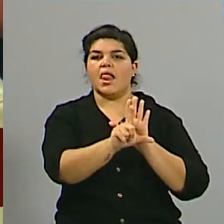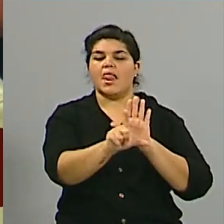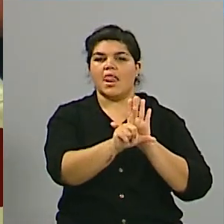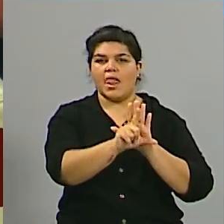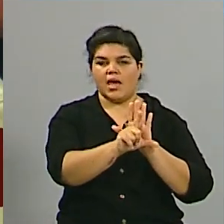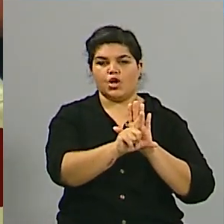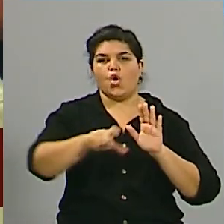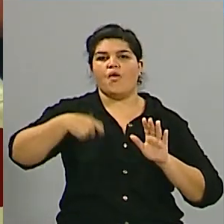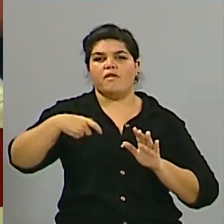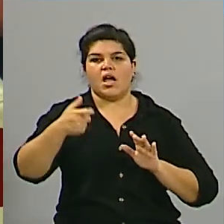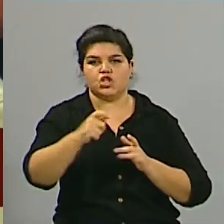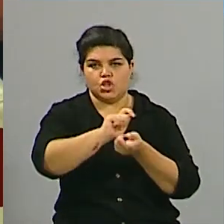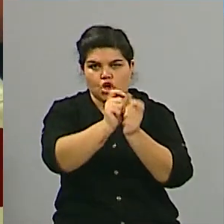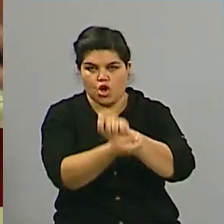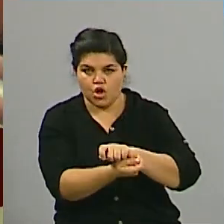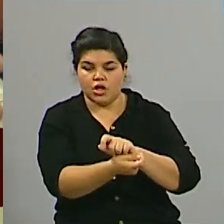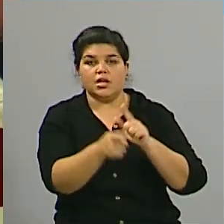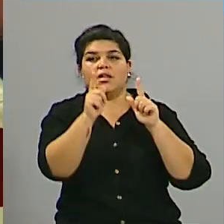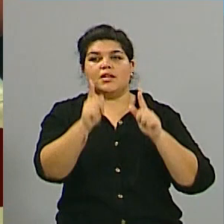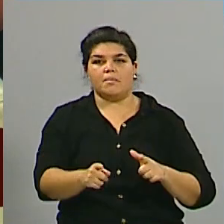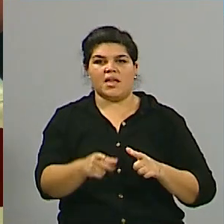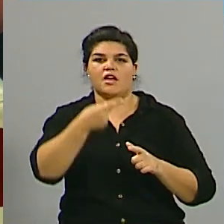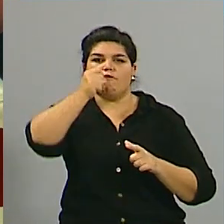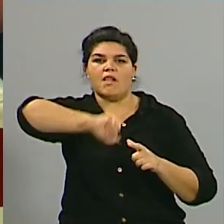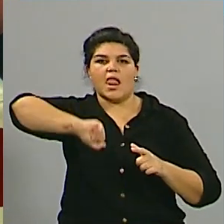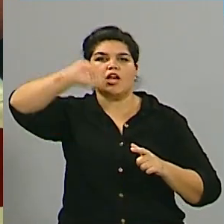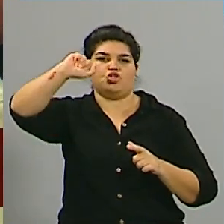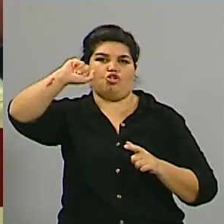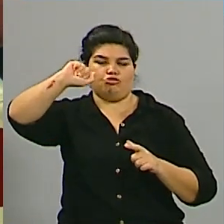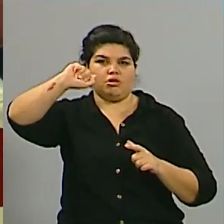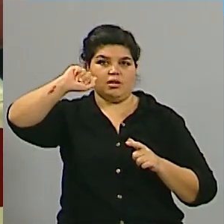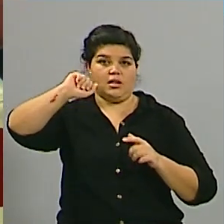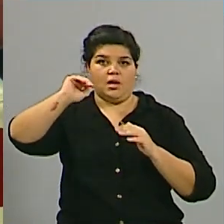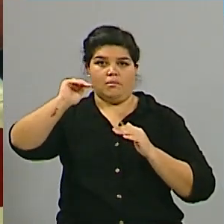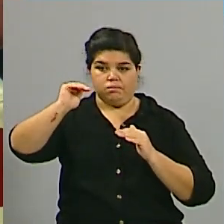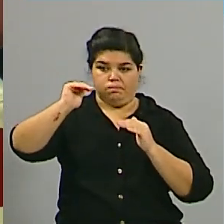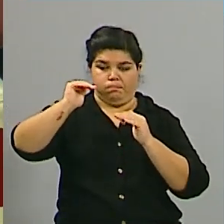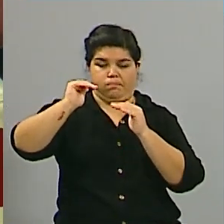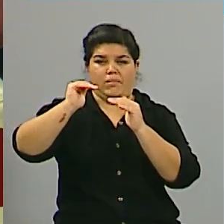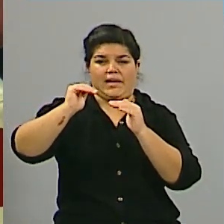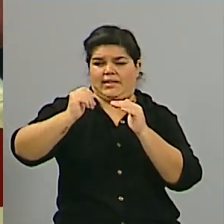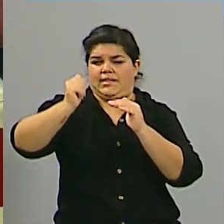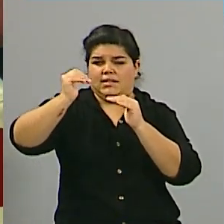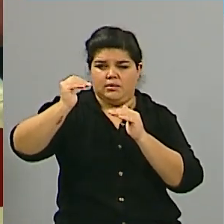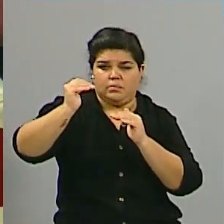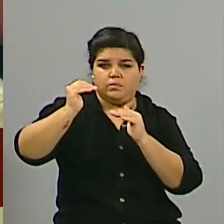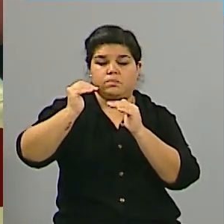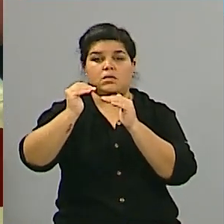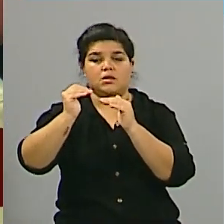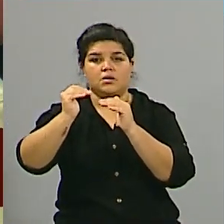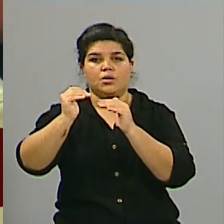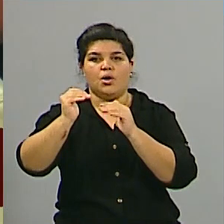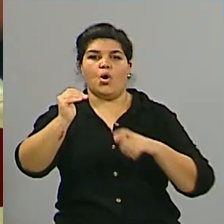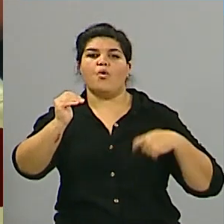siempre se han pagado refuerzos para estar por encima de la inflación. Durante el gobierno anterior se eliminaron prestaciones, los aumentos jubilatorios.